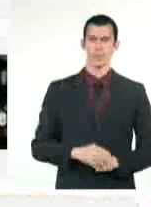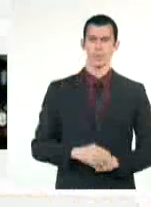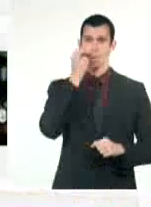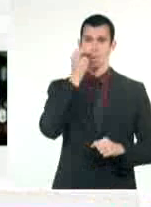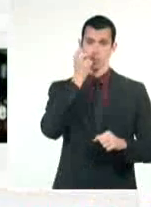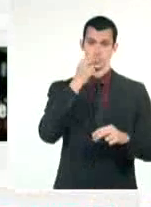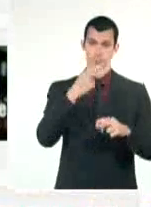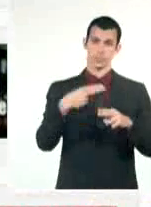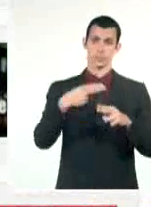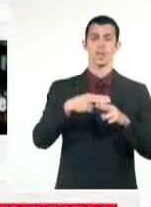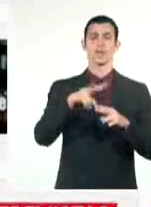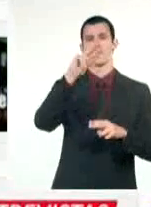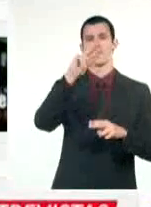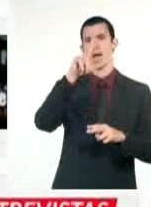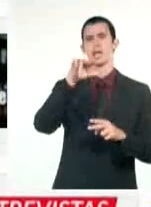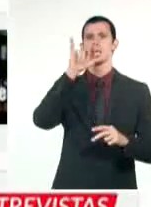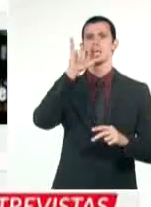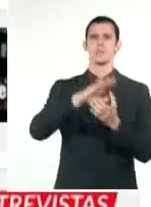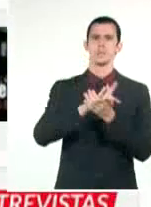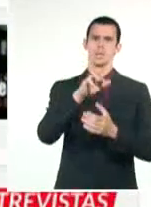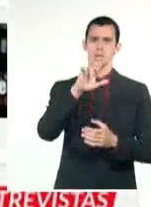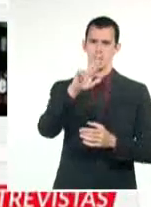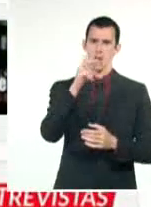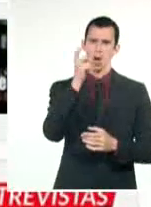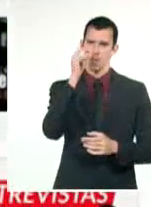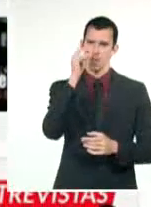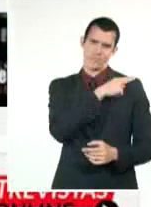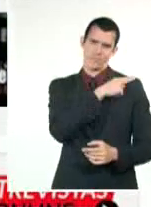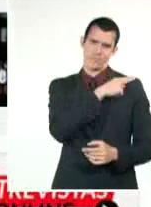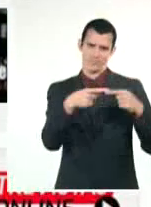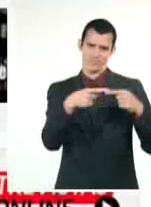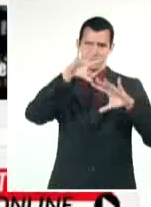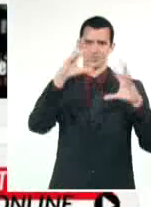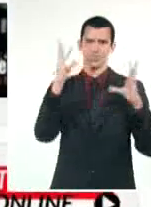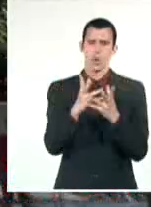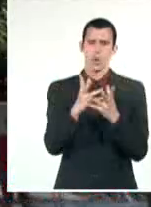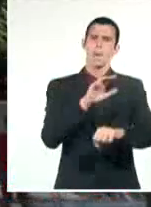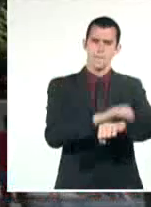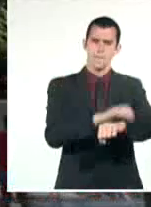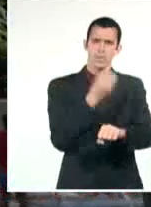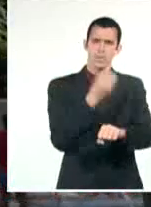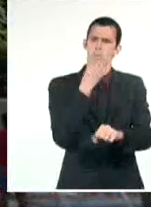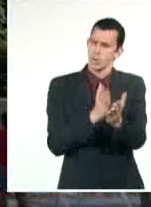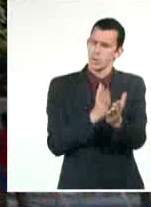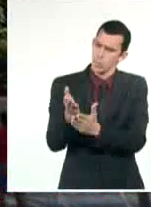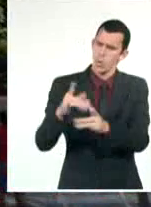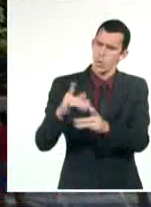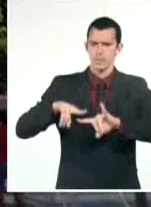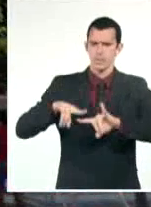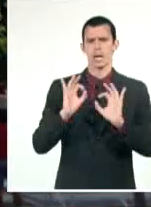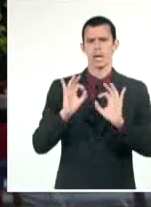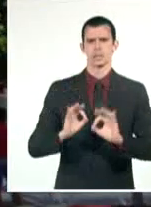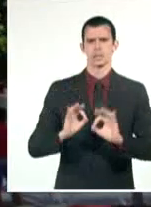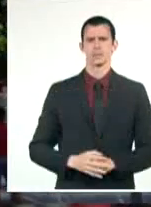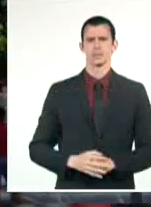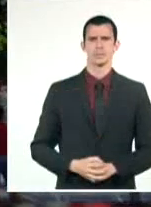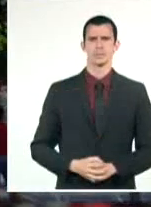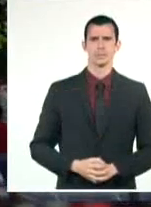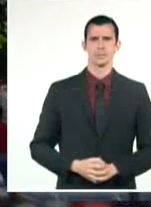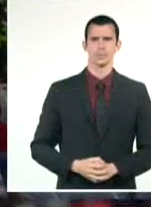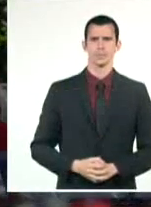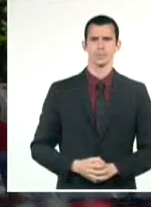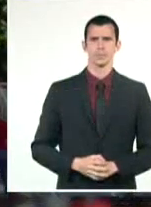Gómez, vicerrector de formación del profesional, declaró que los reclusos también se incorporan a los diferentes subsistemas de